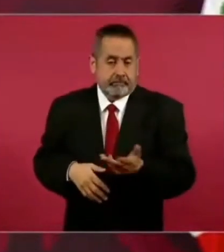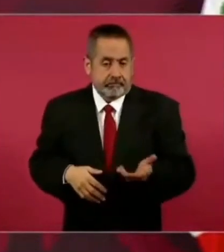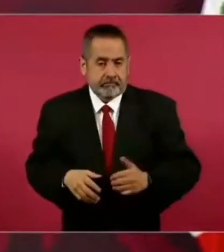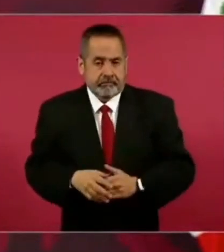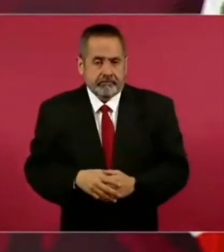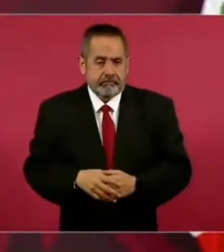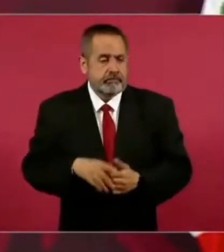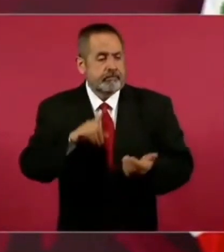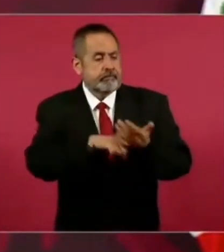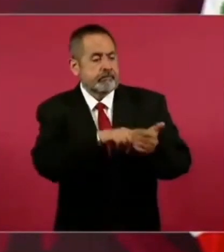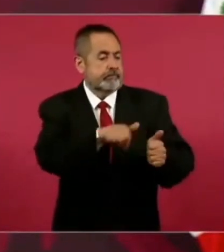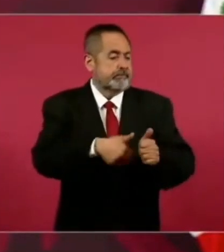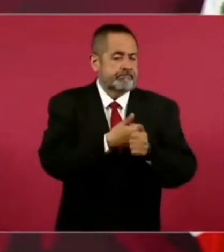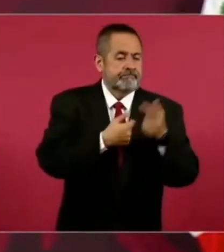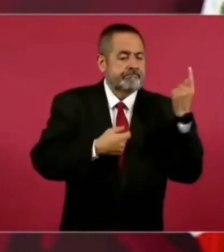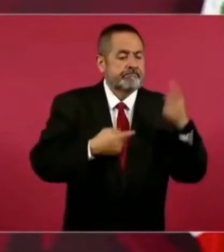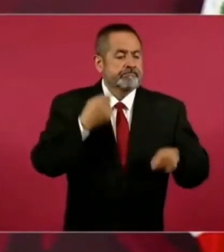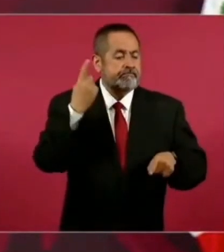mandamás,